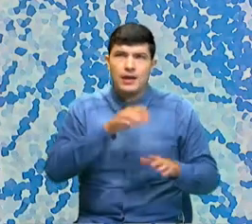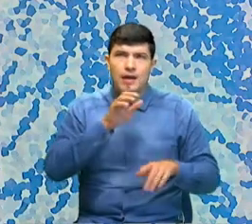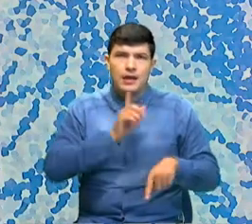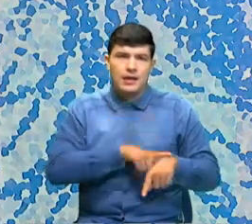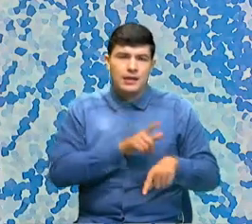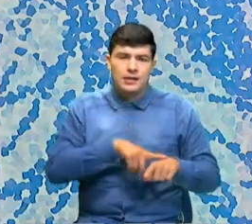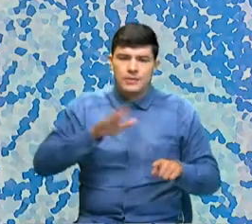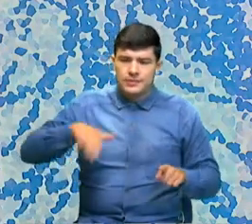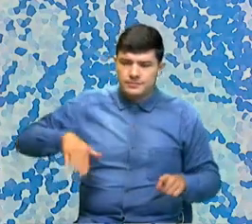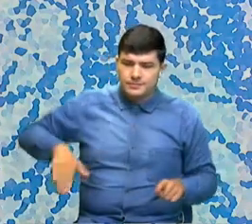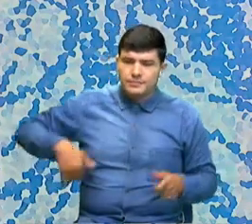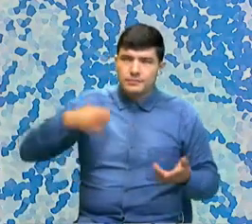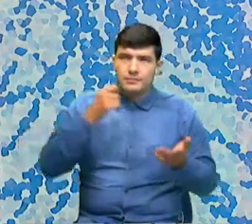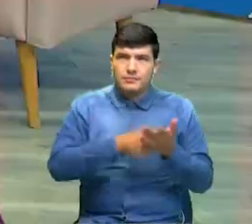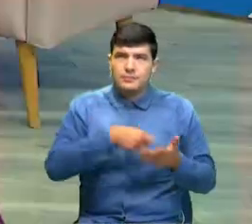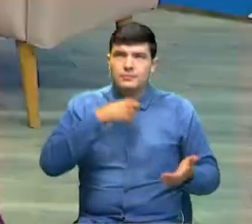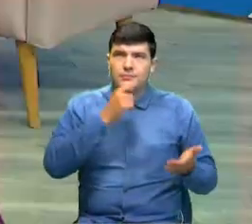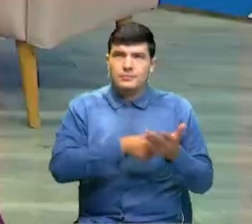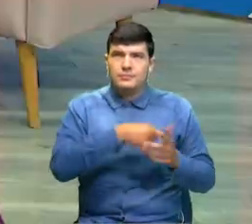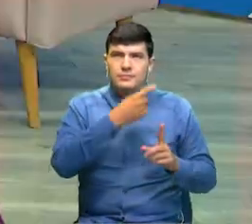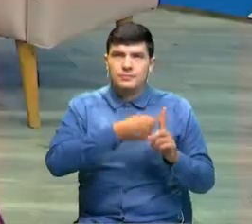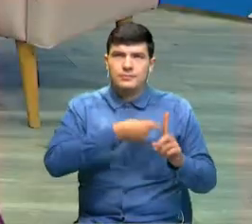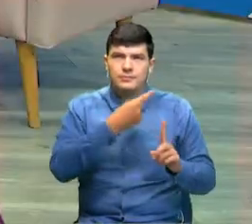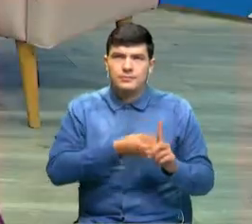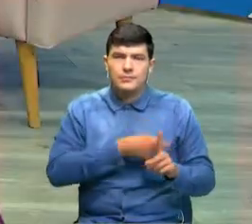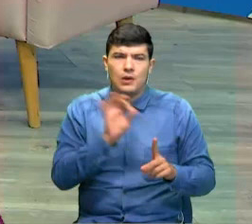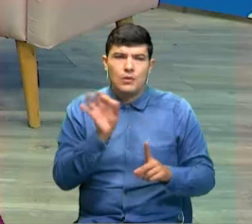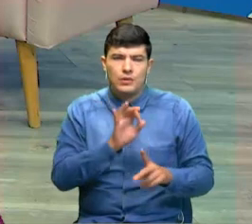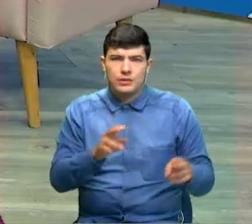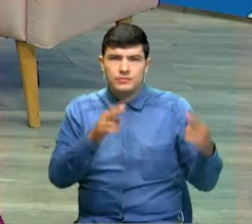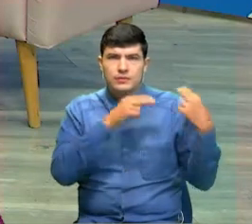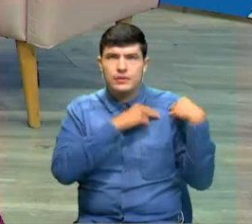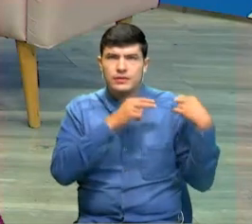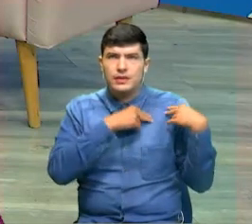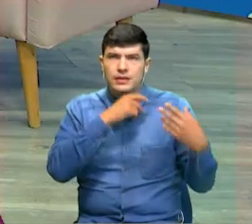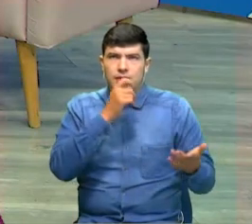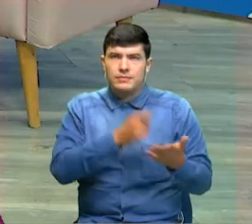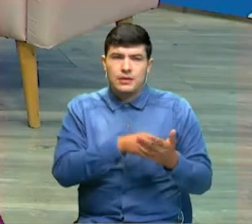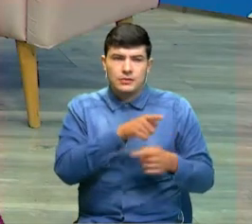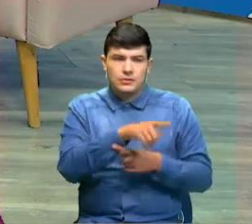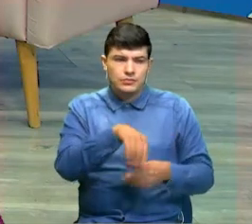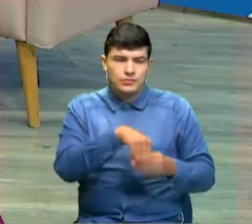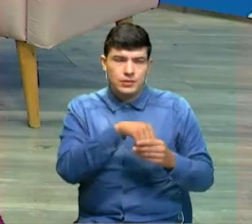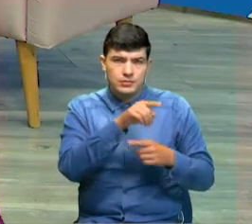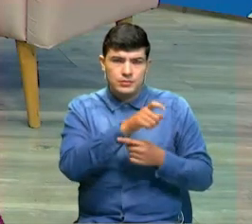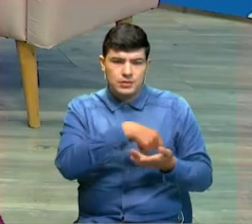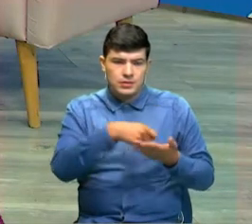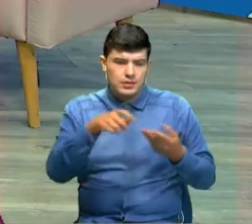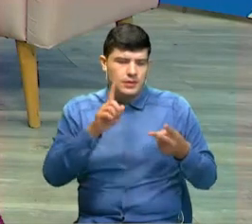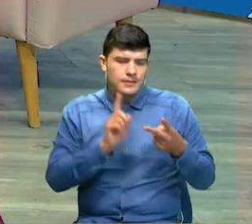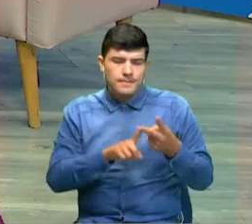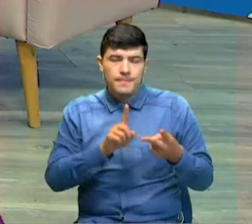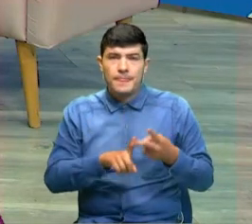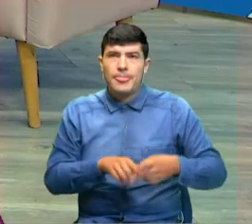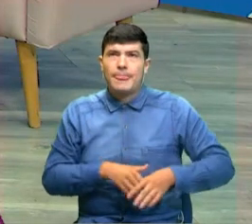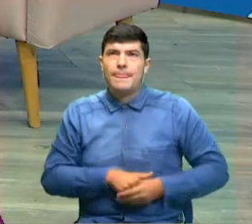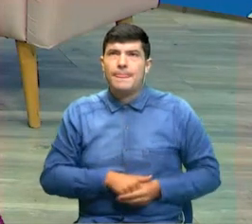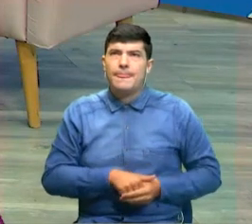pago del canon de arrendamiento o de las obligaciones que él tiene dentro de dicho contrato.